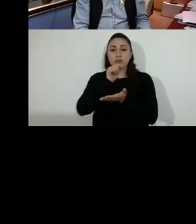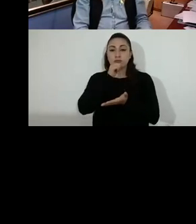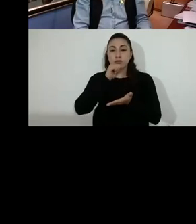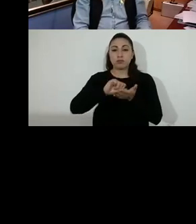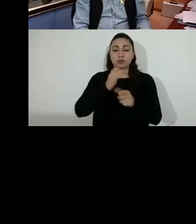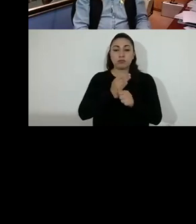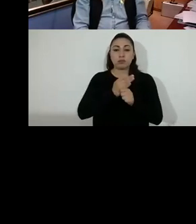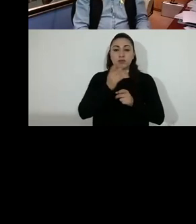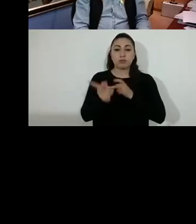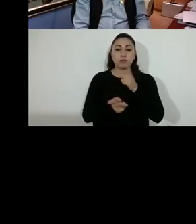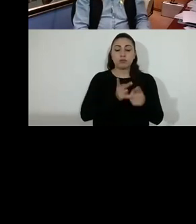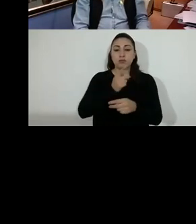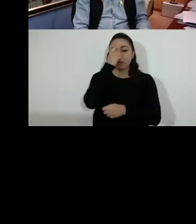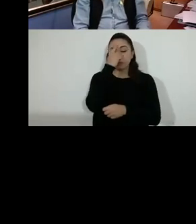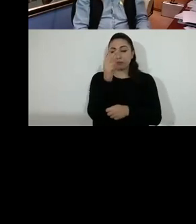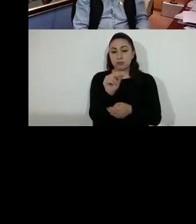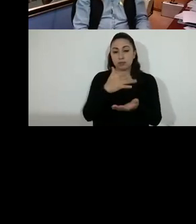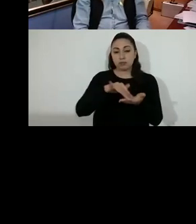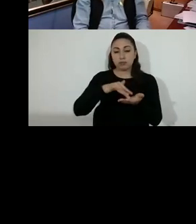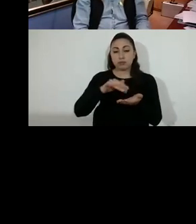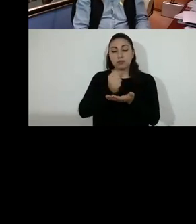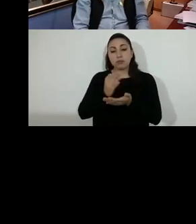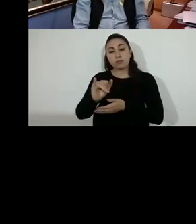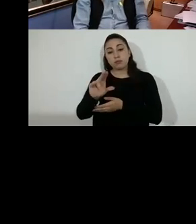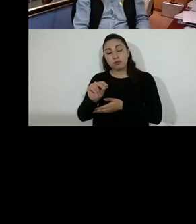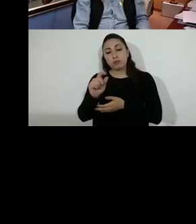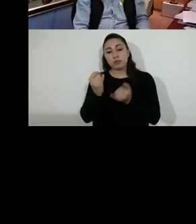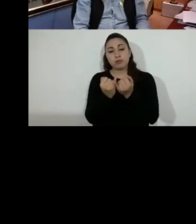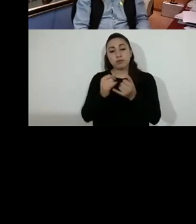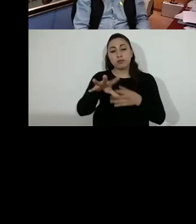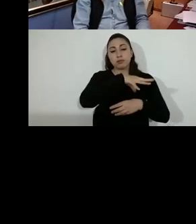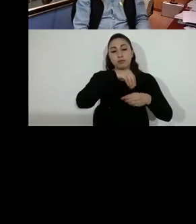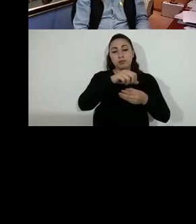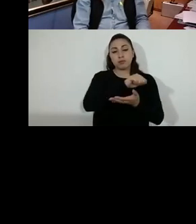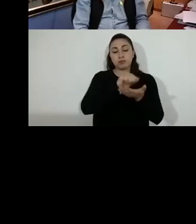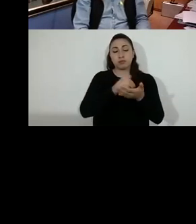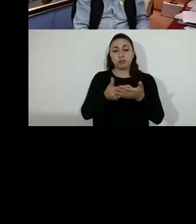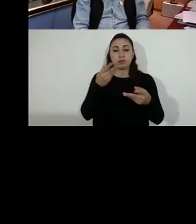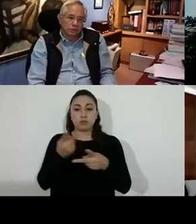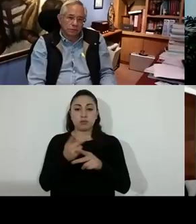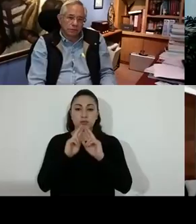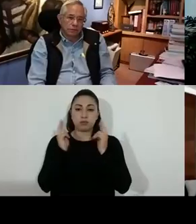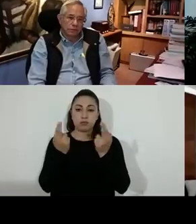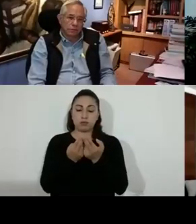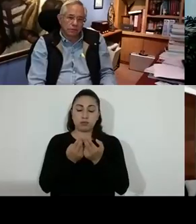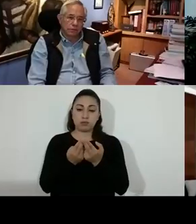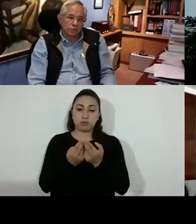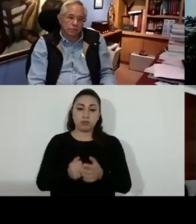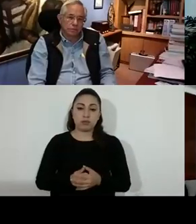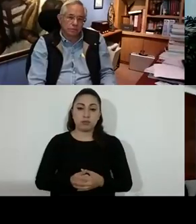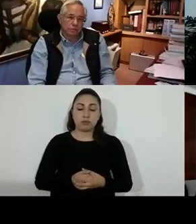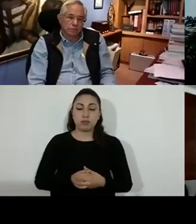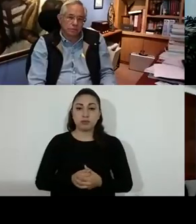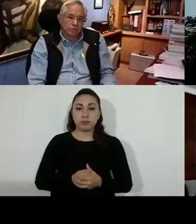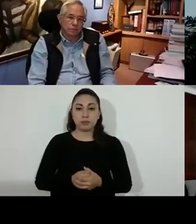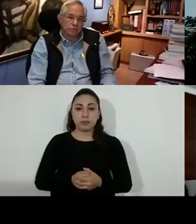omisión de la lectura y la aprobación del acta de referencia, así como de la consideración estenográfica de la sesión anterior en un solo